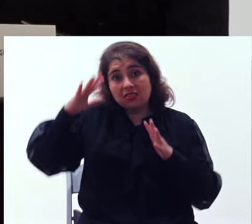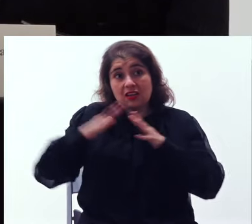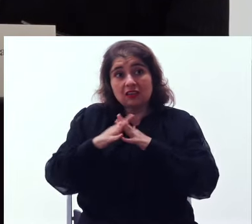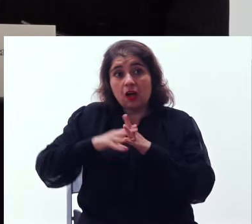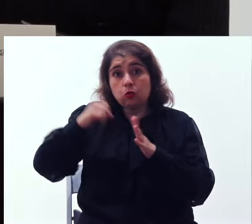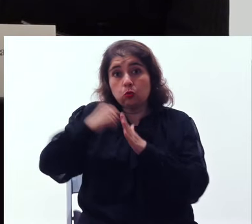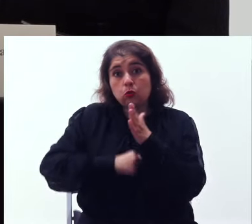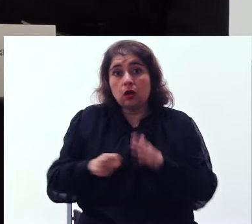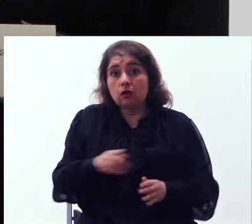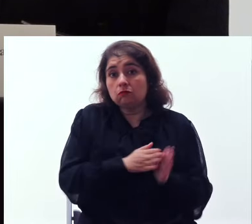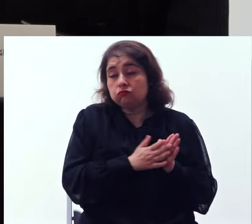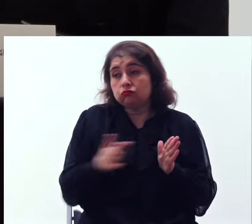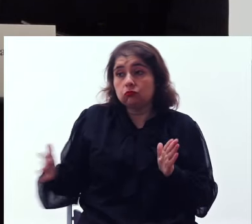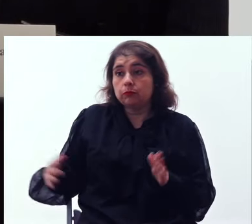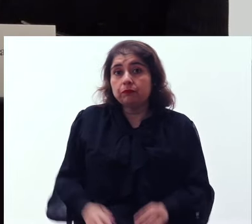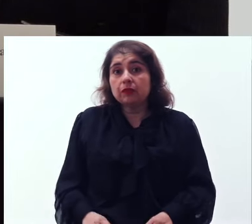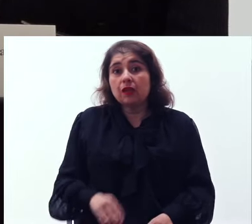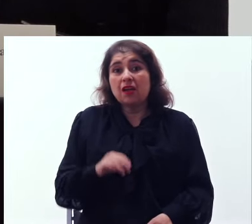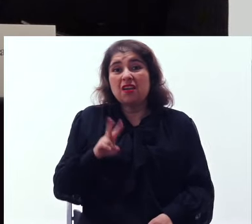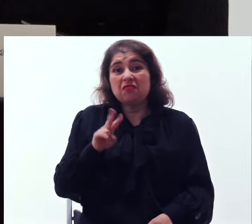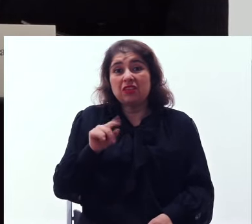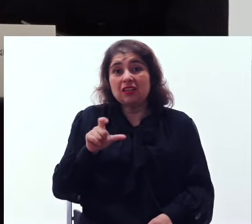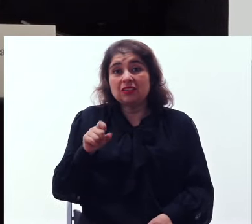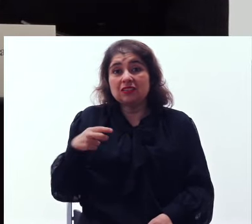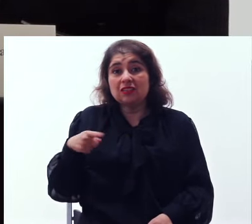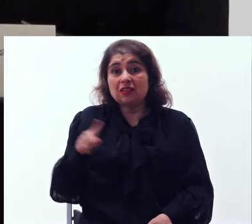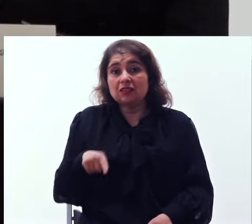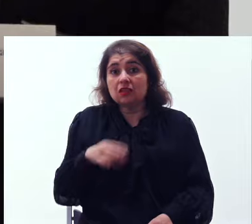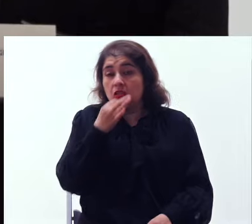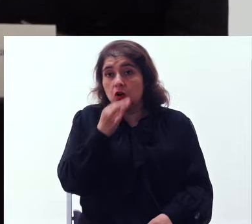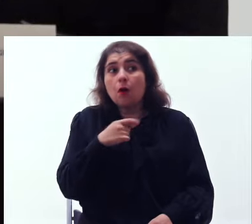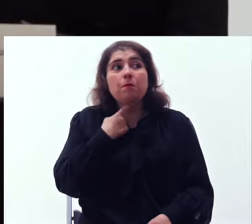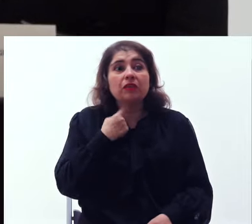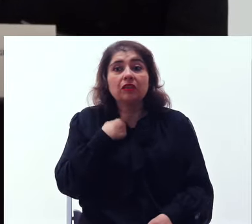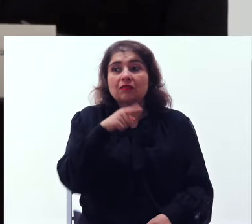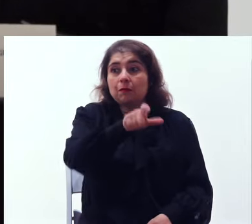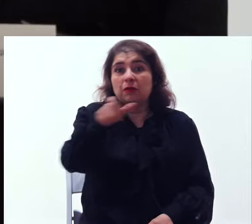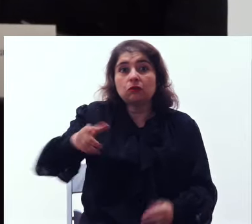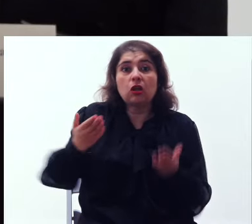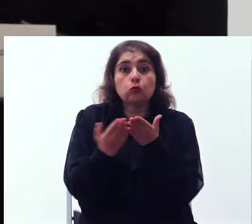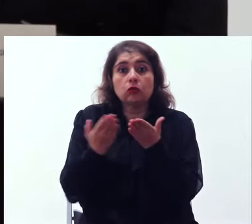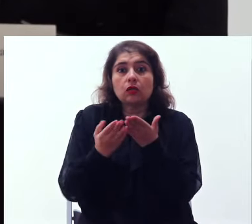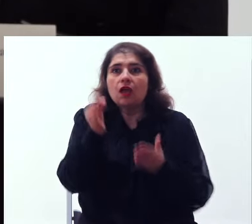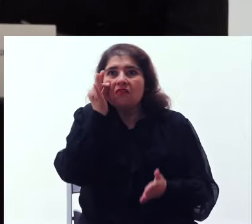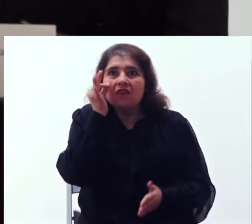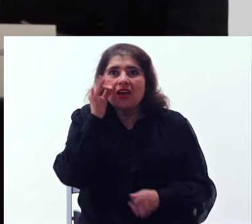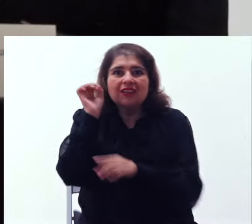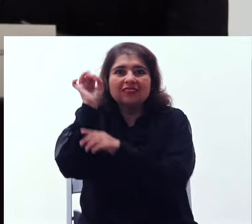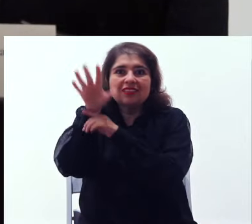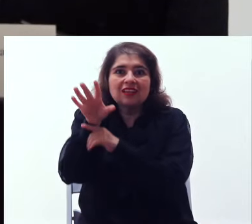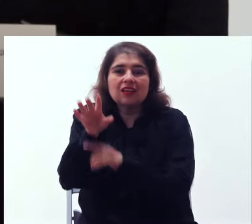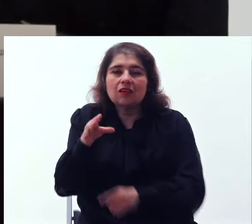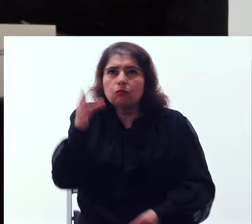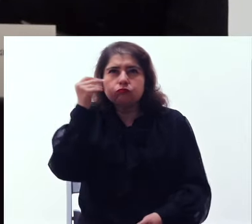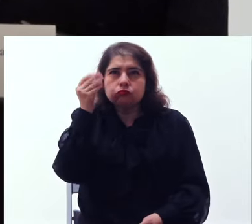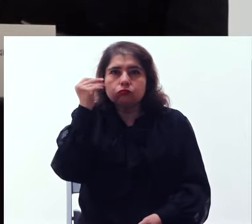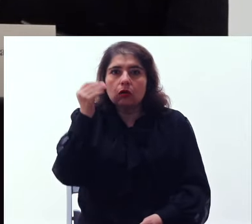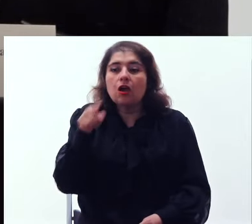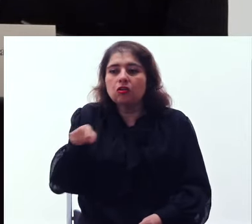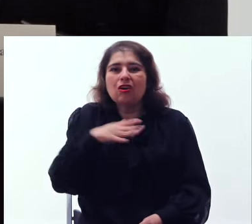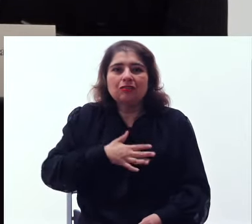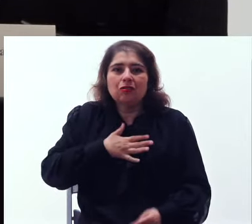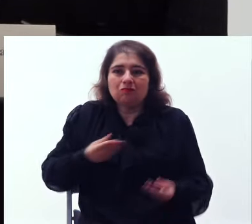de dictadura. Decía Eduardo Vilches, lo que sí me interesaba era que los estudiantes vieran cine y